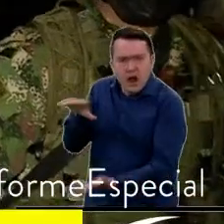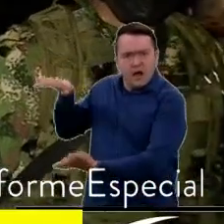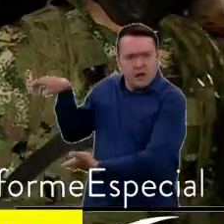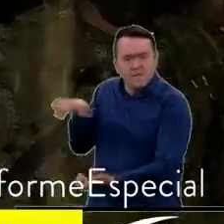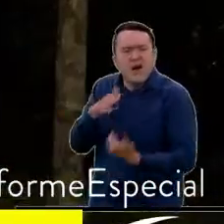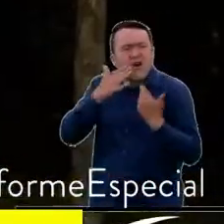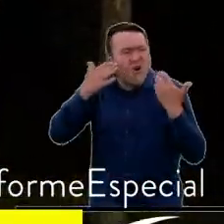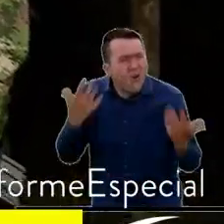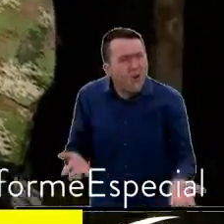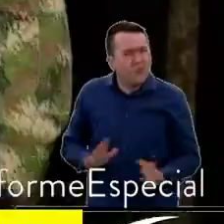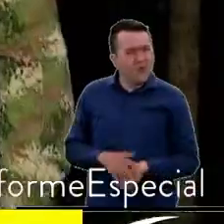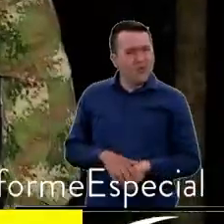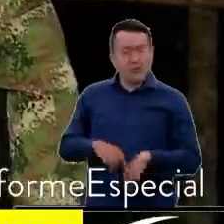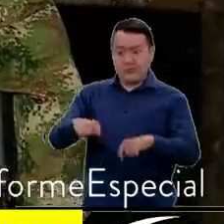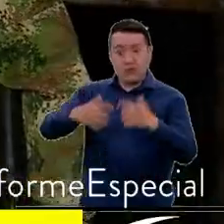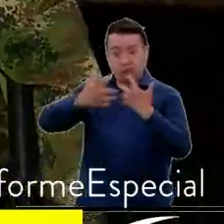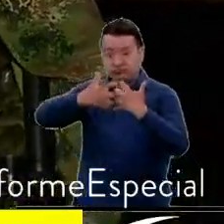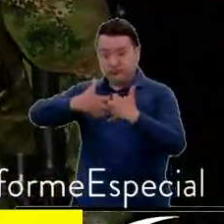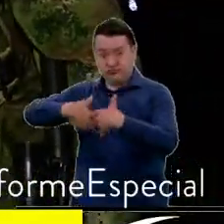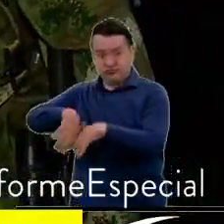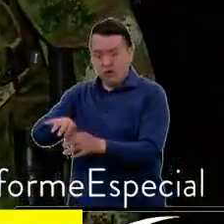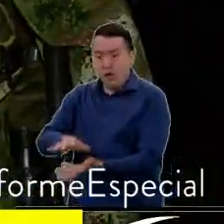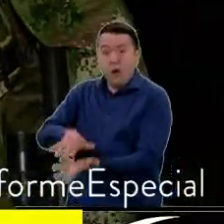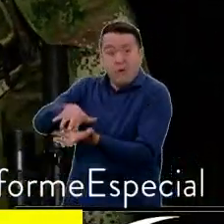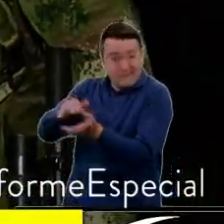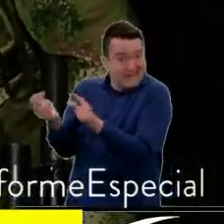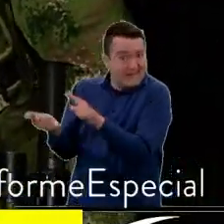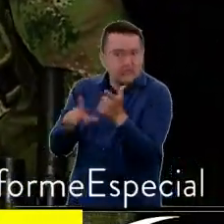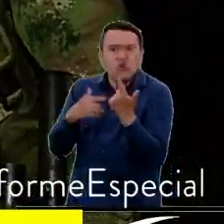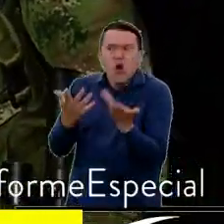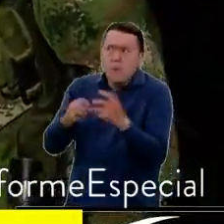movilizan toneladas de cocaína por estas zonas del país.